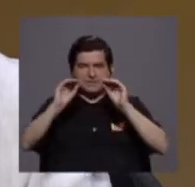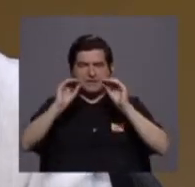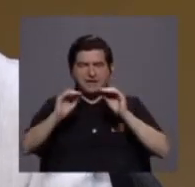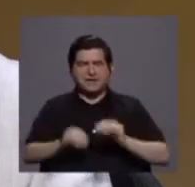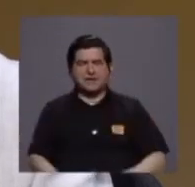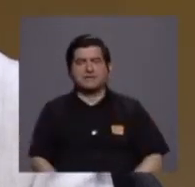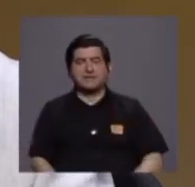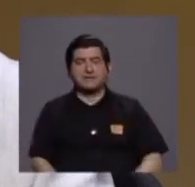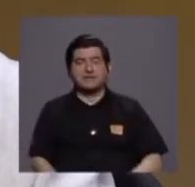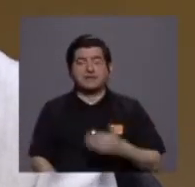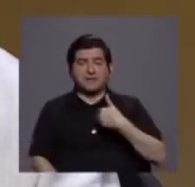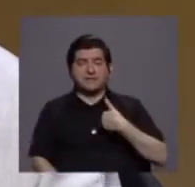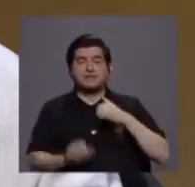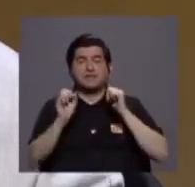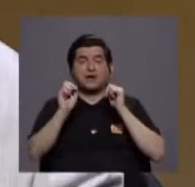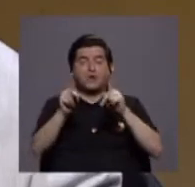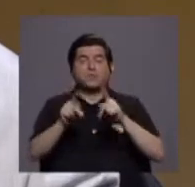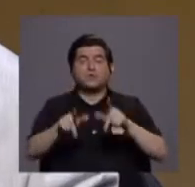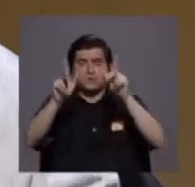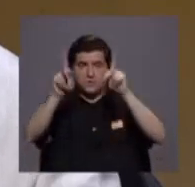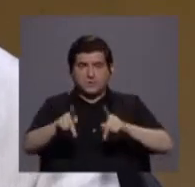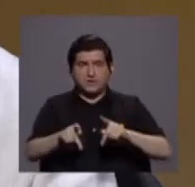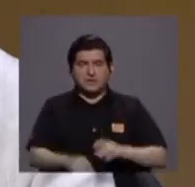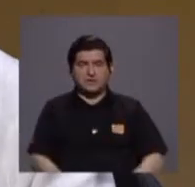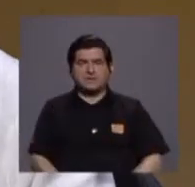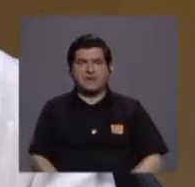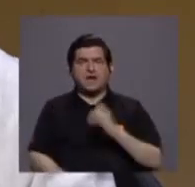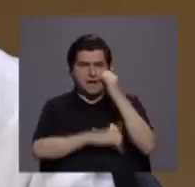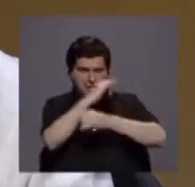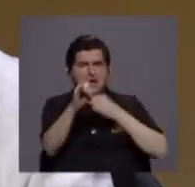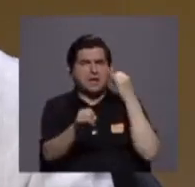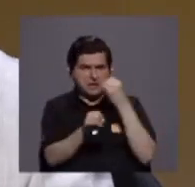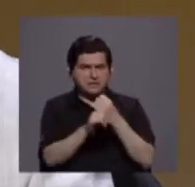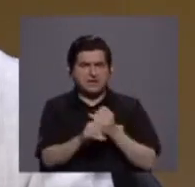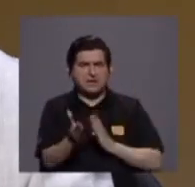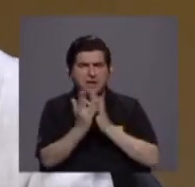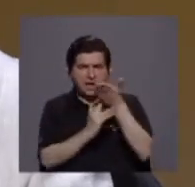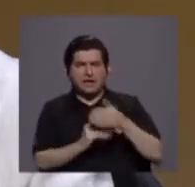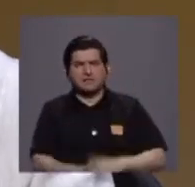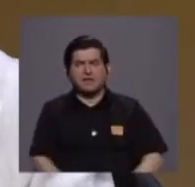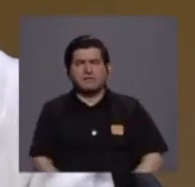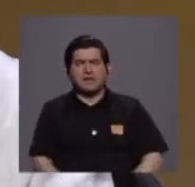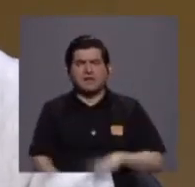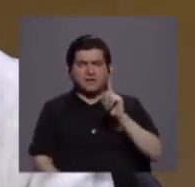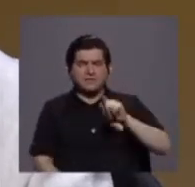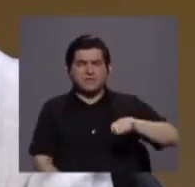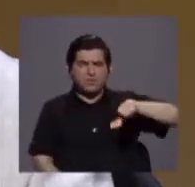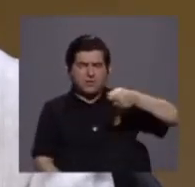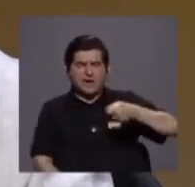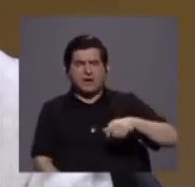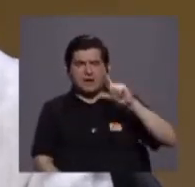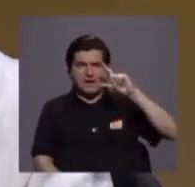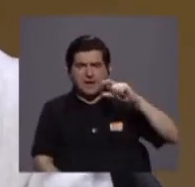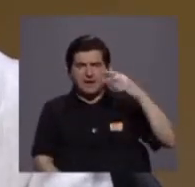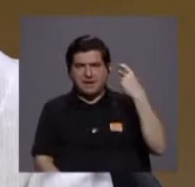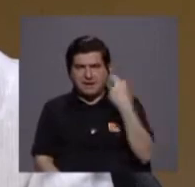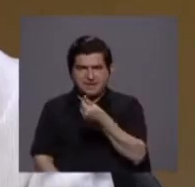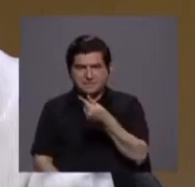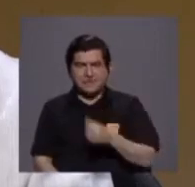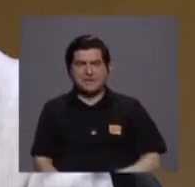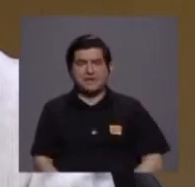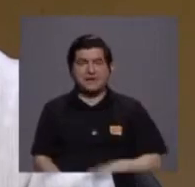estar disponible al público, pero especialmente a nivel internacional, por medio de un canal de Instagram que se va a llamar Somos la